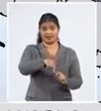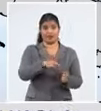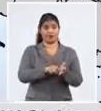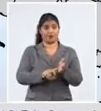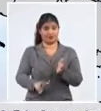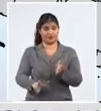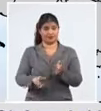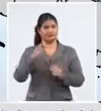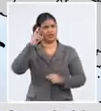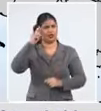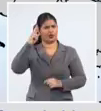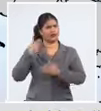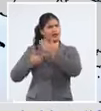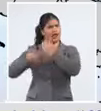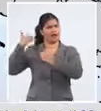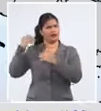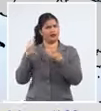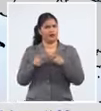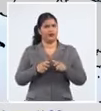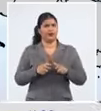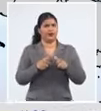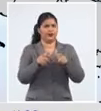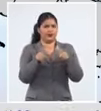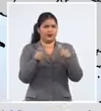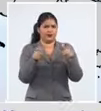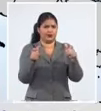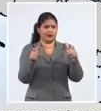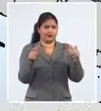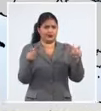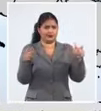principio, que es con